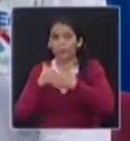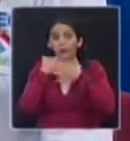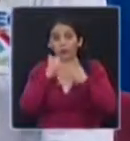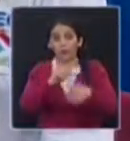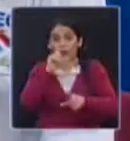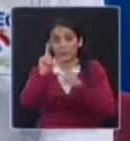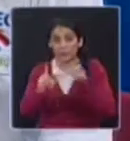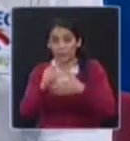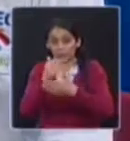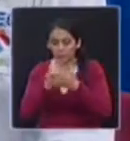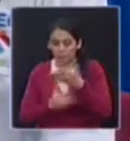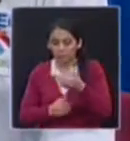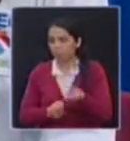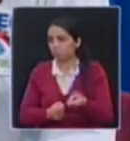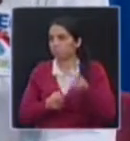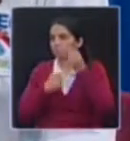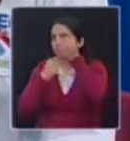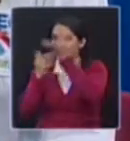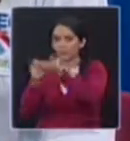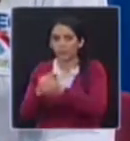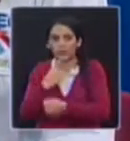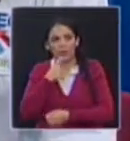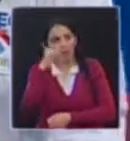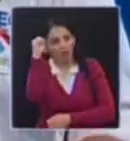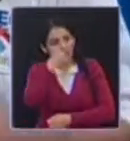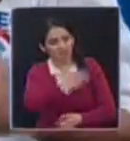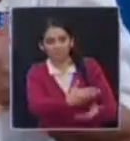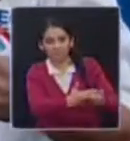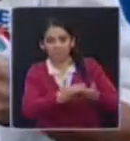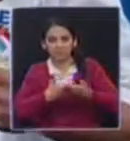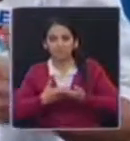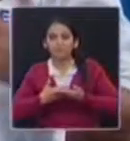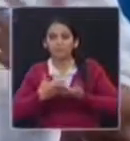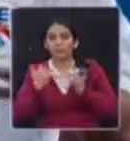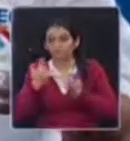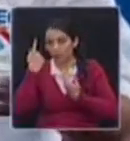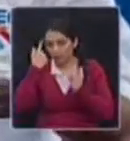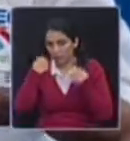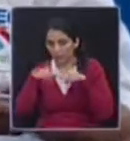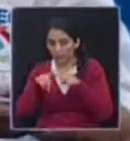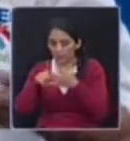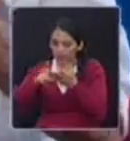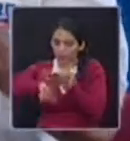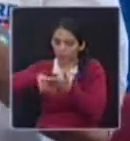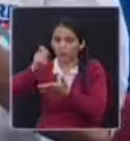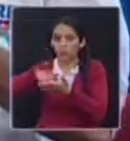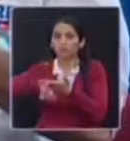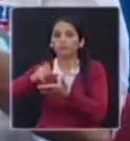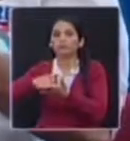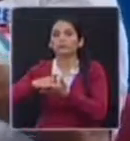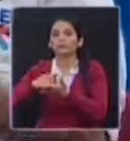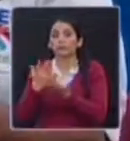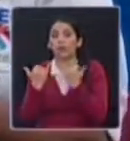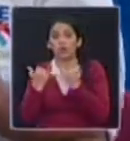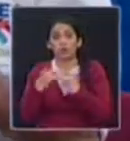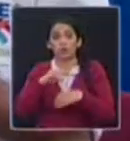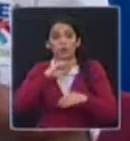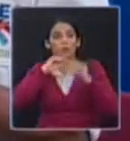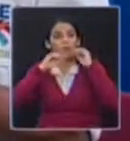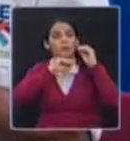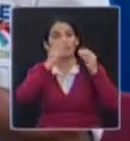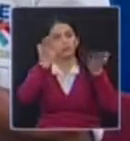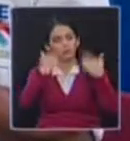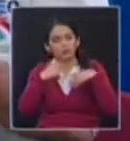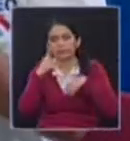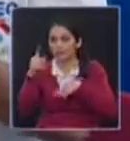su plan de gobierno. Por eso hoy en día estamos apoyando y difundiendo la candidatura de Guillermo Lasso, que es la